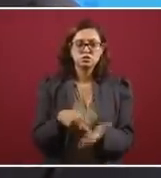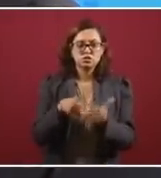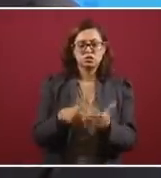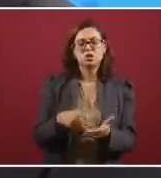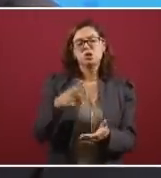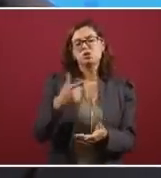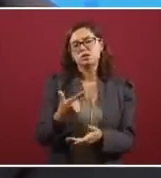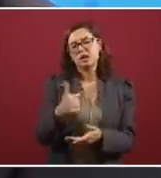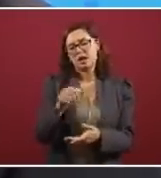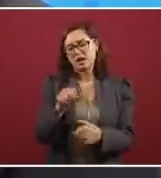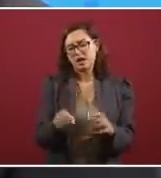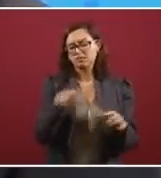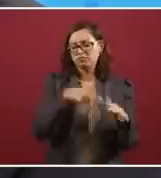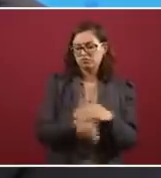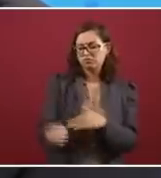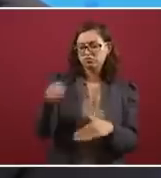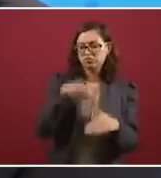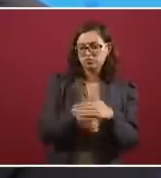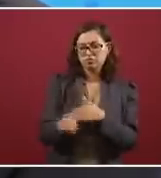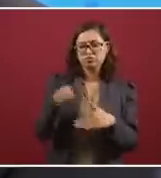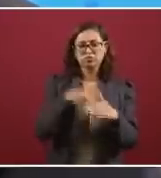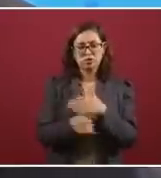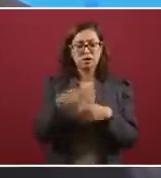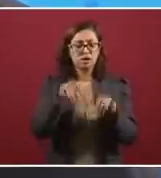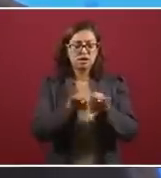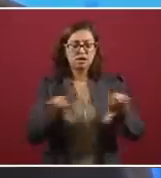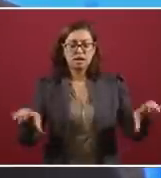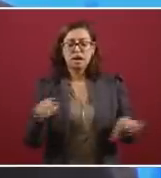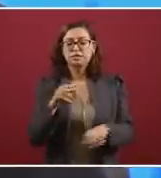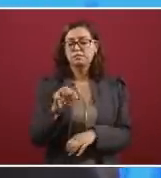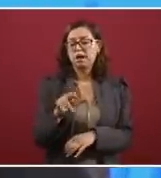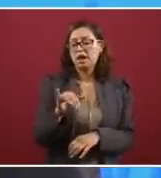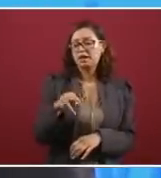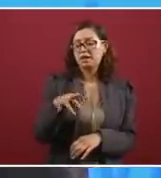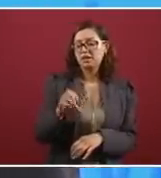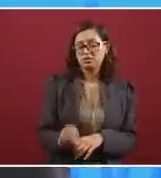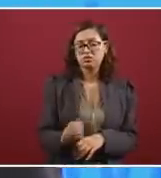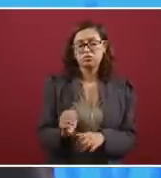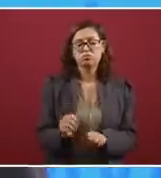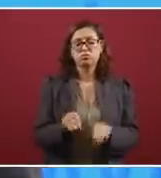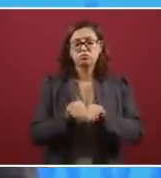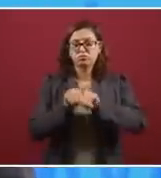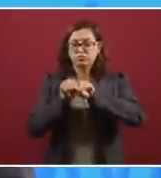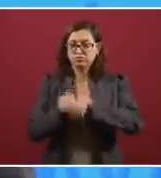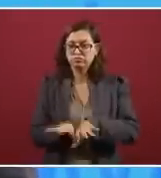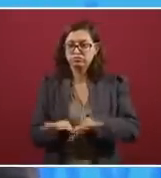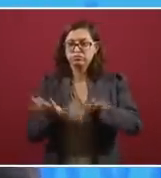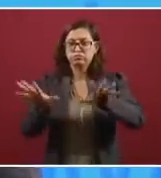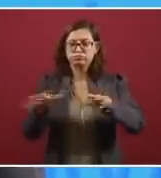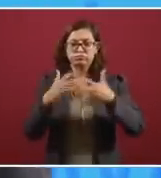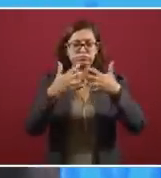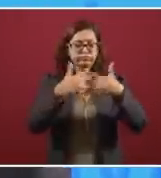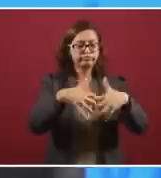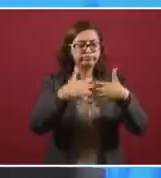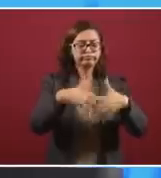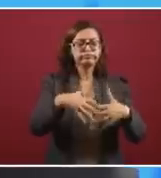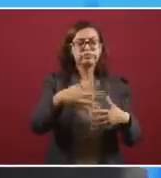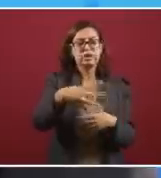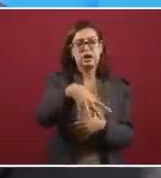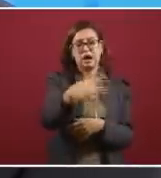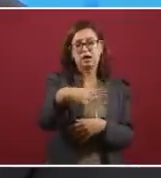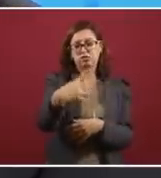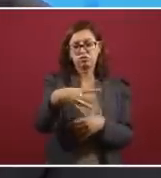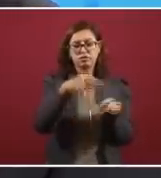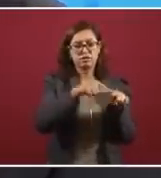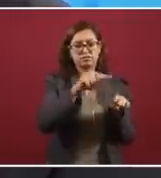gasoducto marino, el llamado gasoducto marino, se llevará gas a más de 14 centrales de generación de